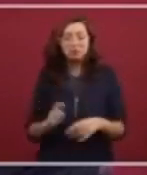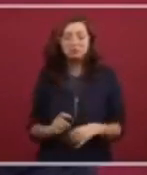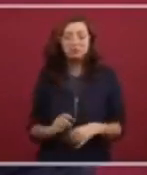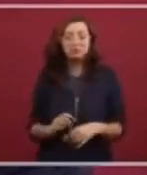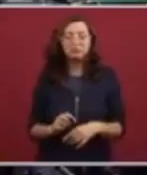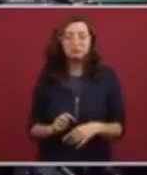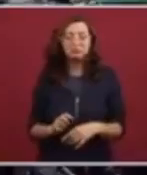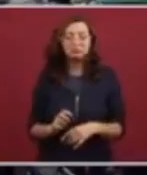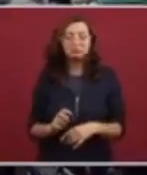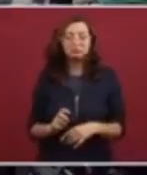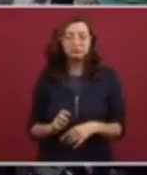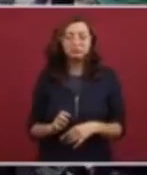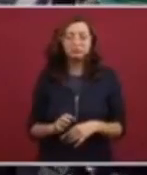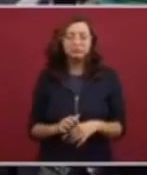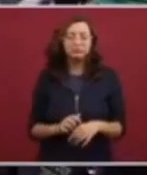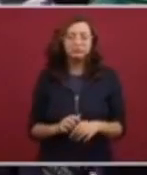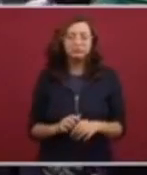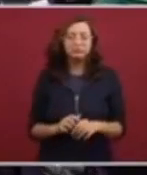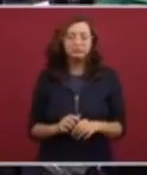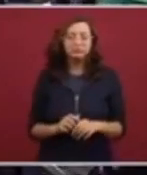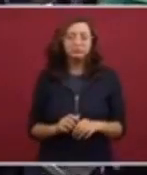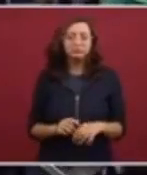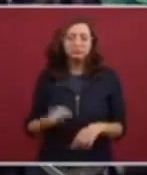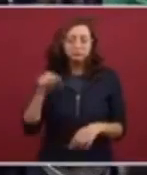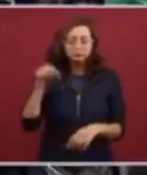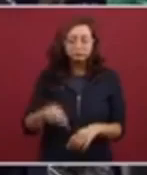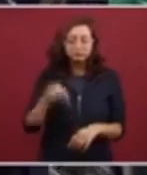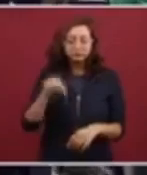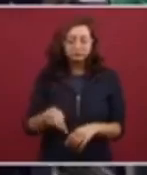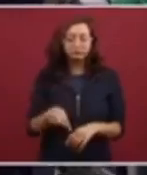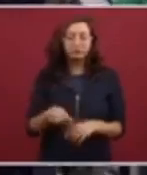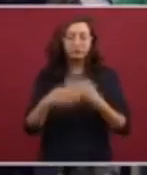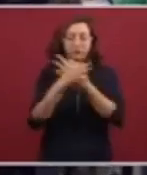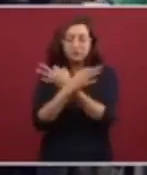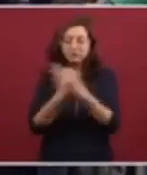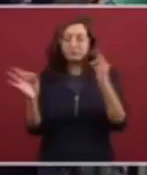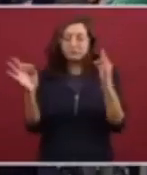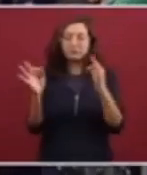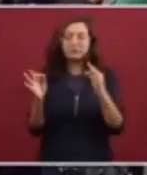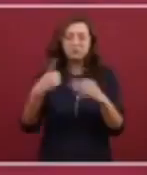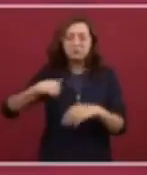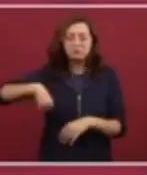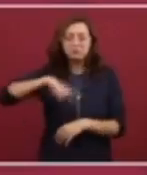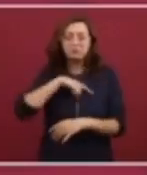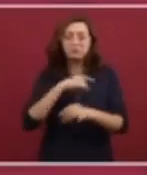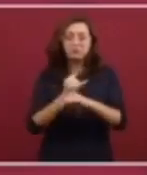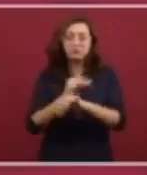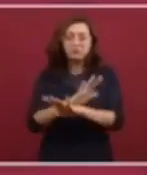se dijo y vamos a entregar la información